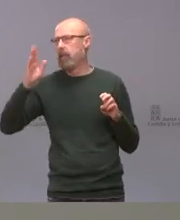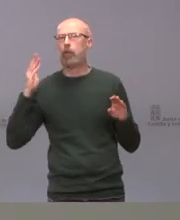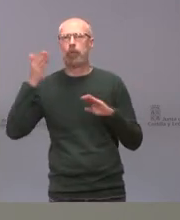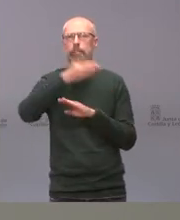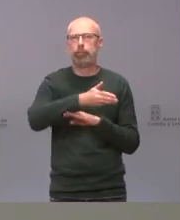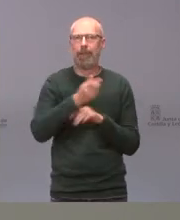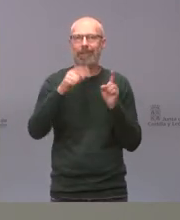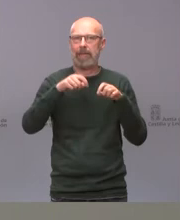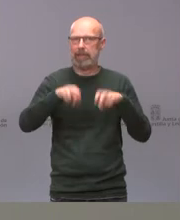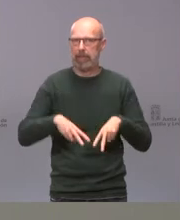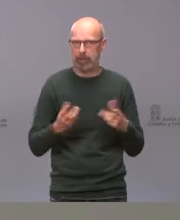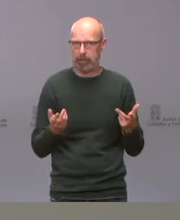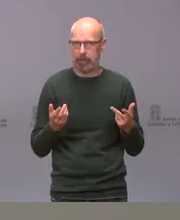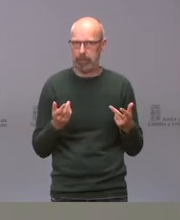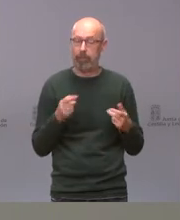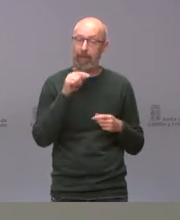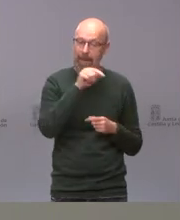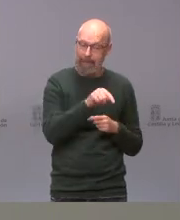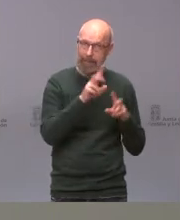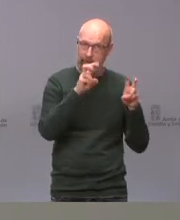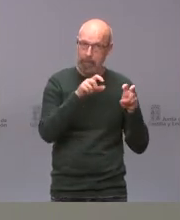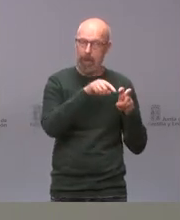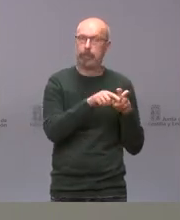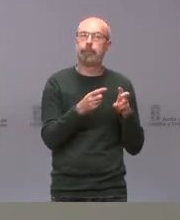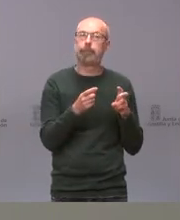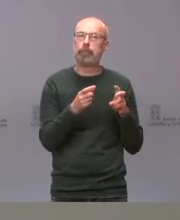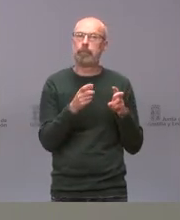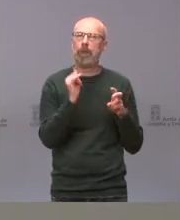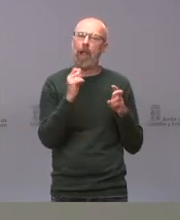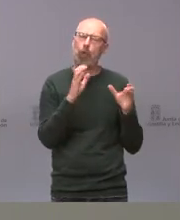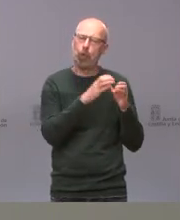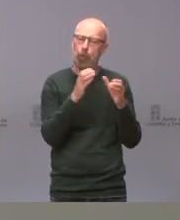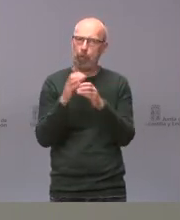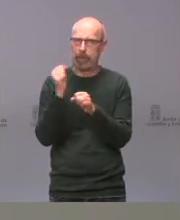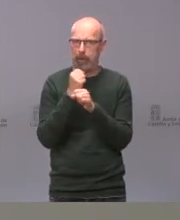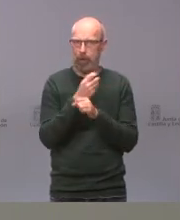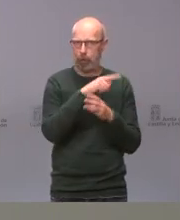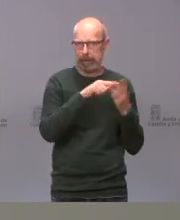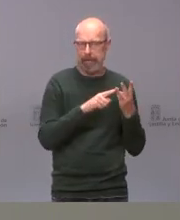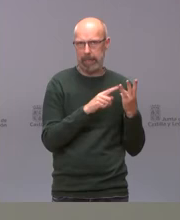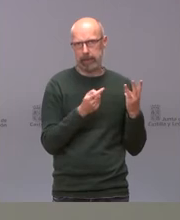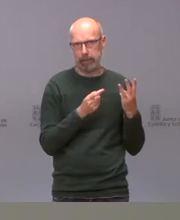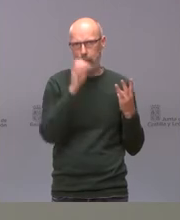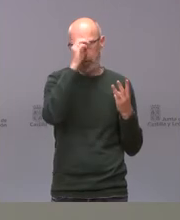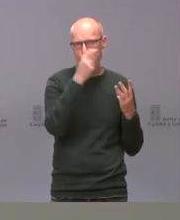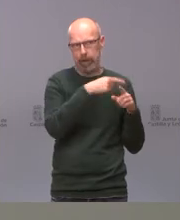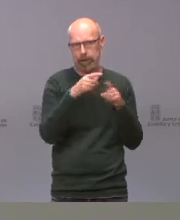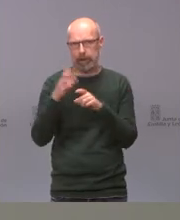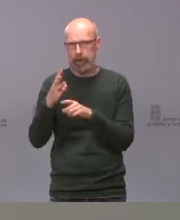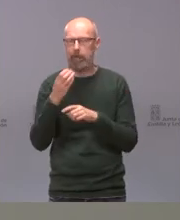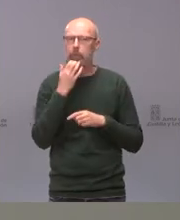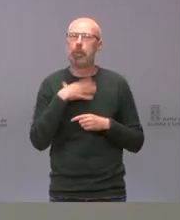hecho muchos grupos de trabajo y hay tres grandes posturas. El abrir la presencialidad, pero de una